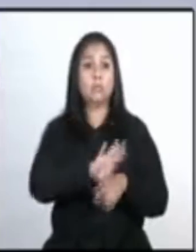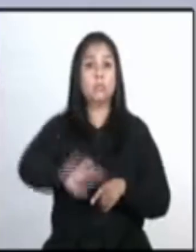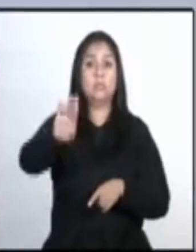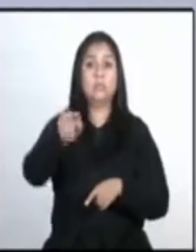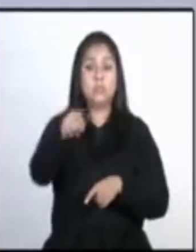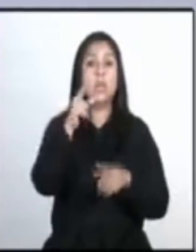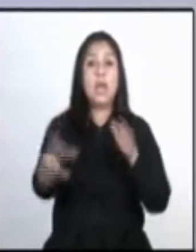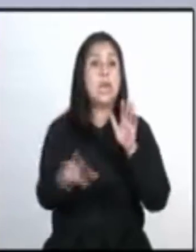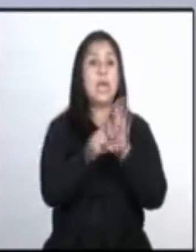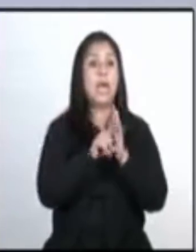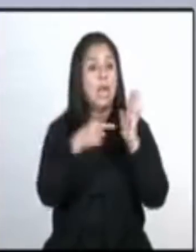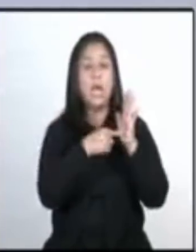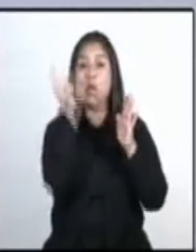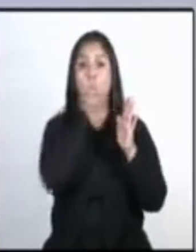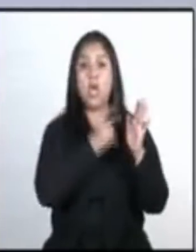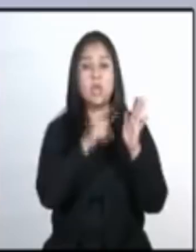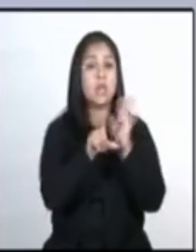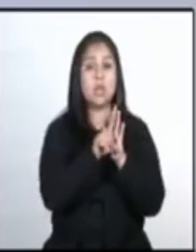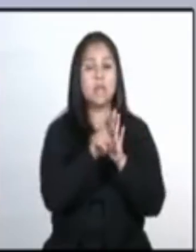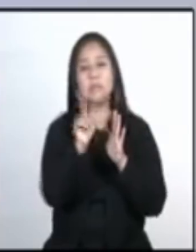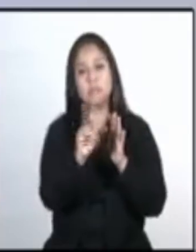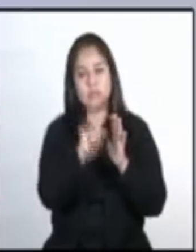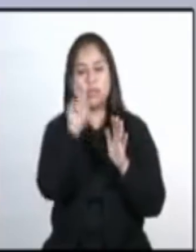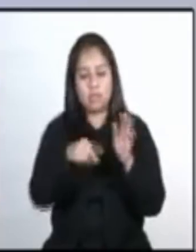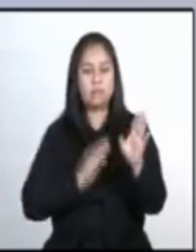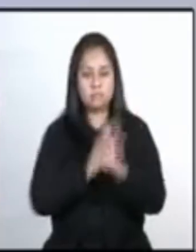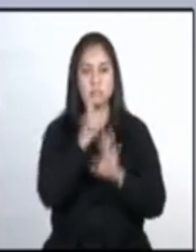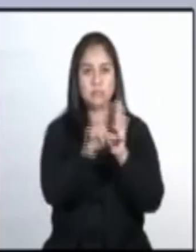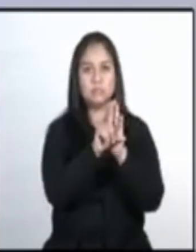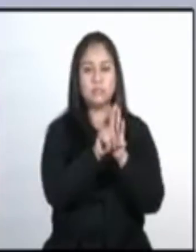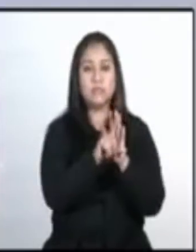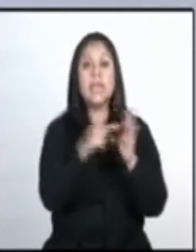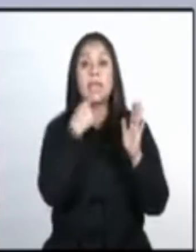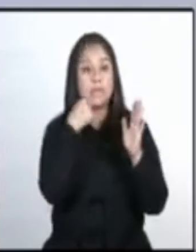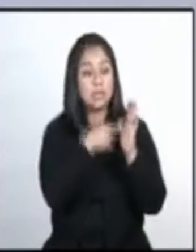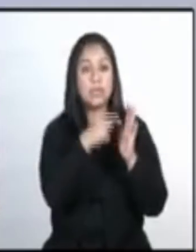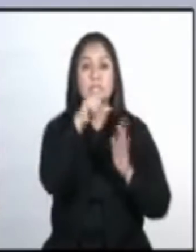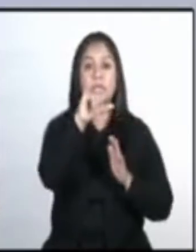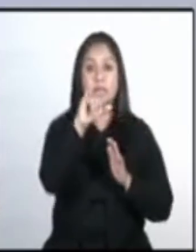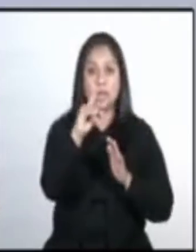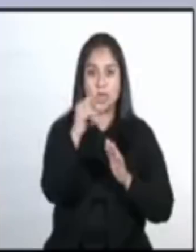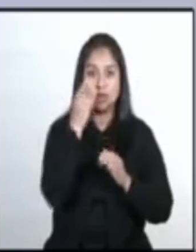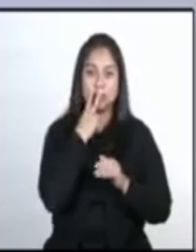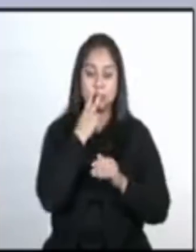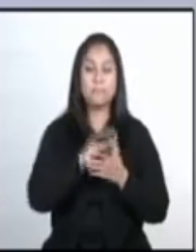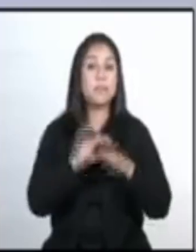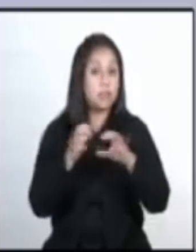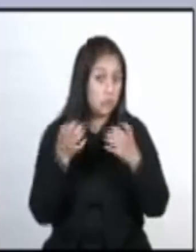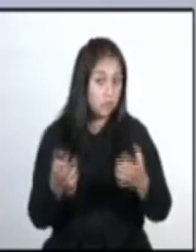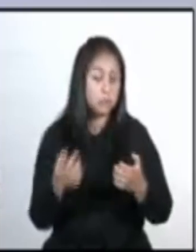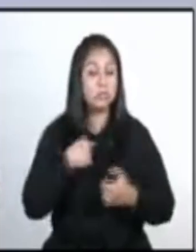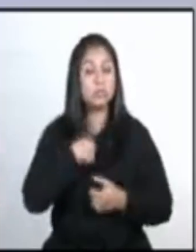de la legalidad a la que en todo momento deben ceñirse. Esto lo dijo la CIDH. Por lo tanto, hago